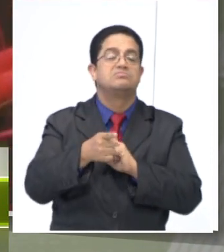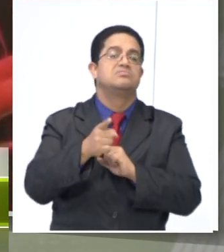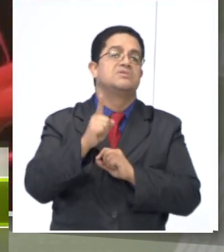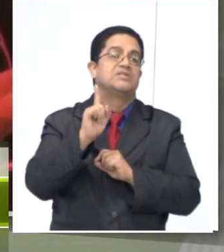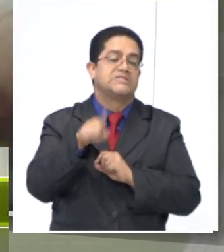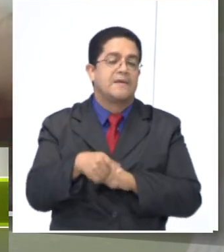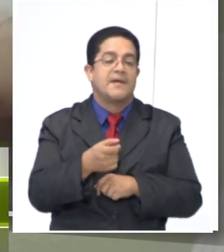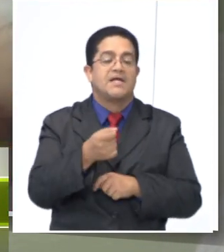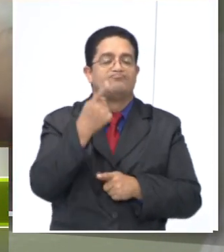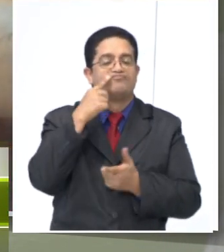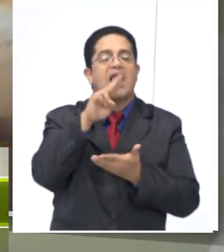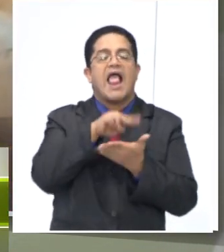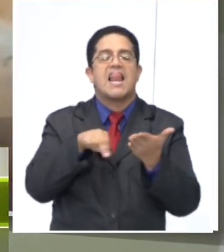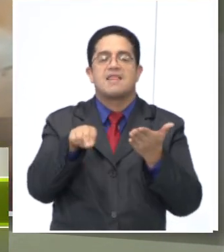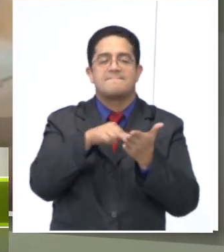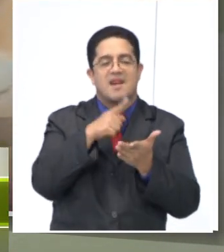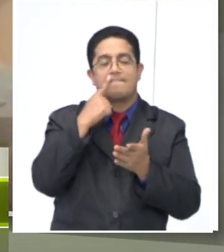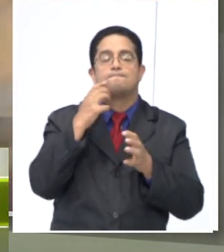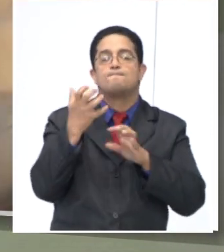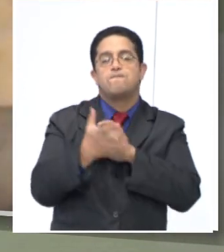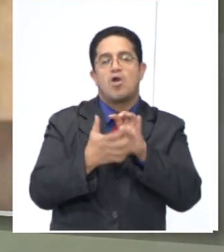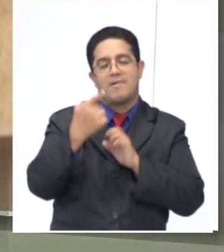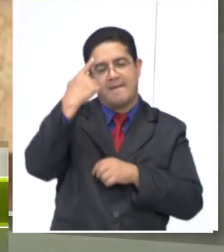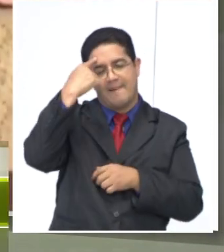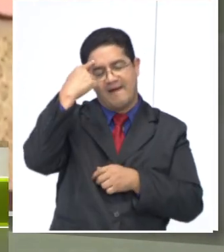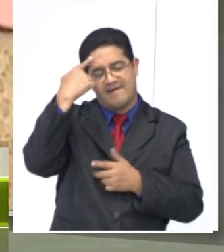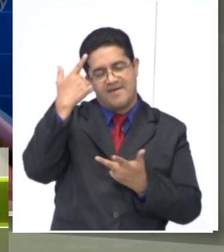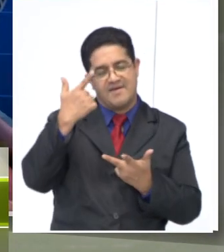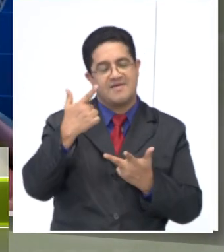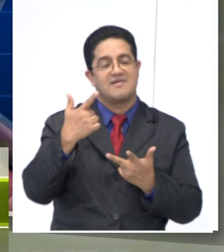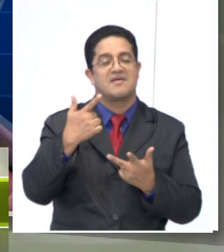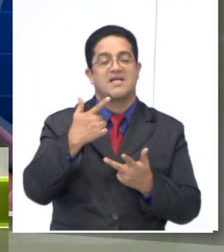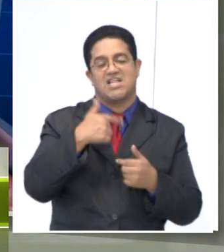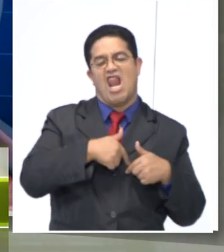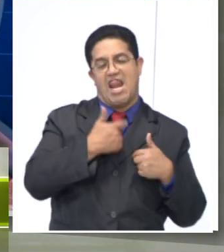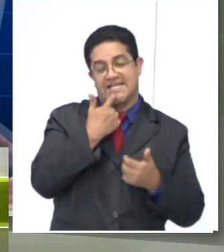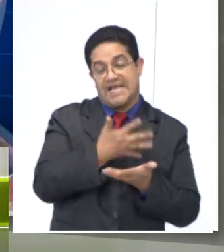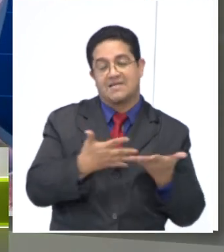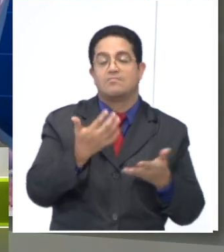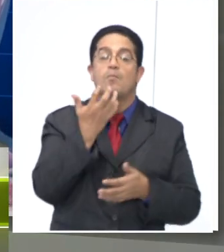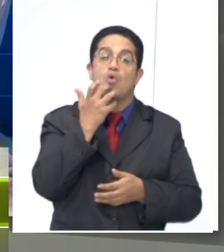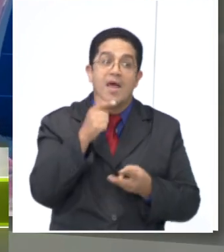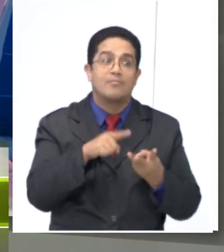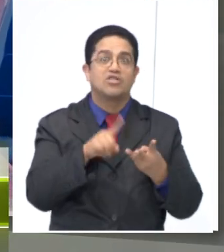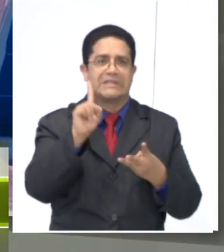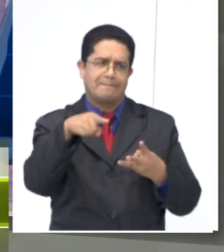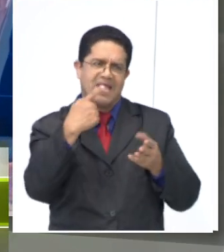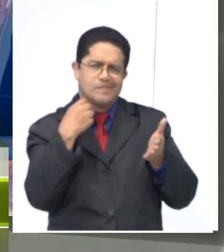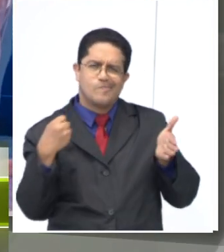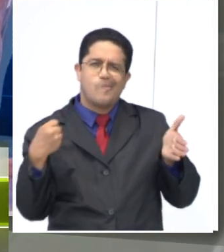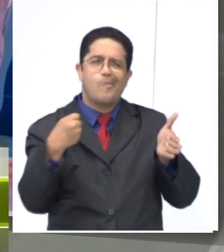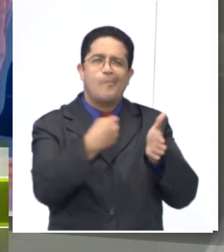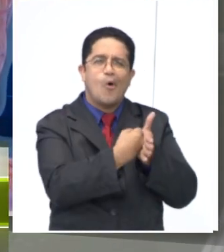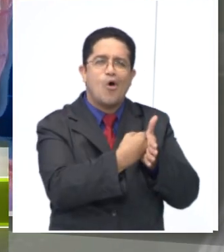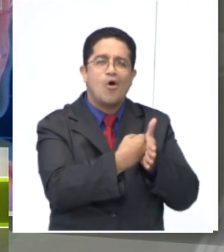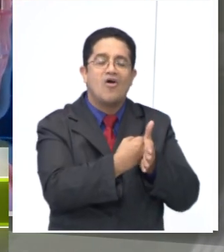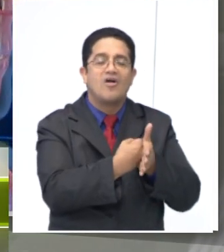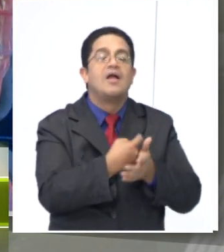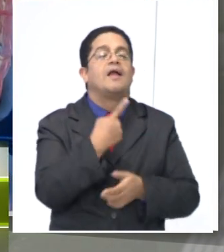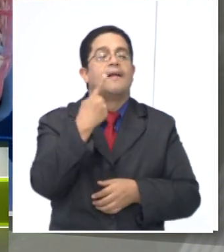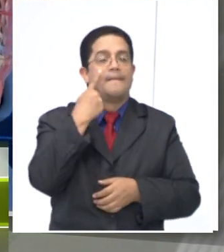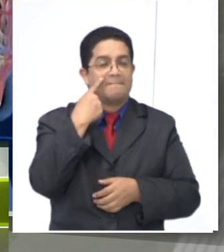o la eliminación de esa anormalidad en la pared del vaso sanguíneo. Por ejemplo, en el caso de un traumatismo craneal, pues por supuesto vamos a ver